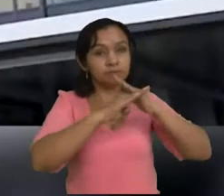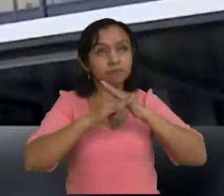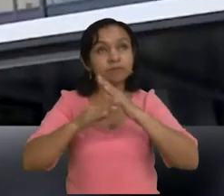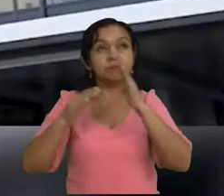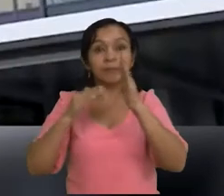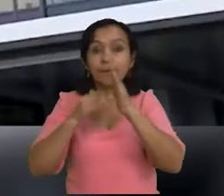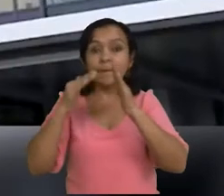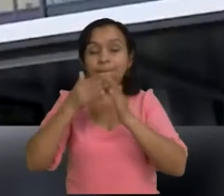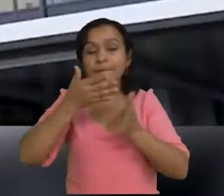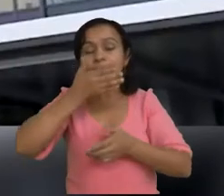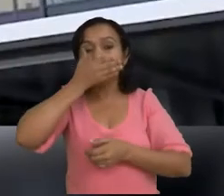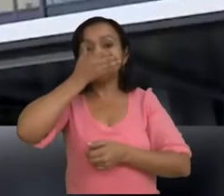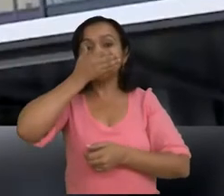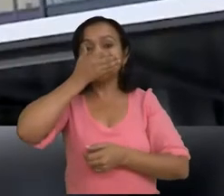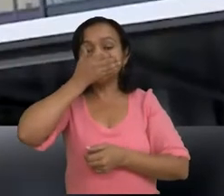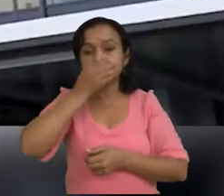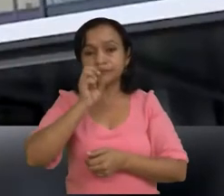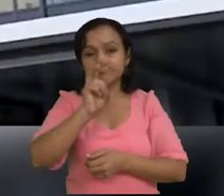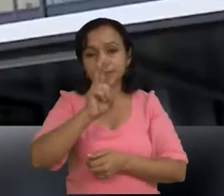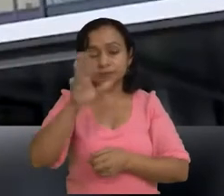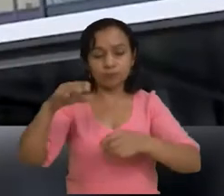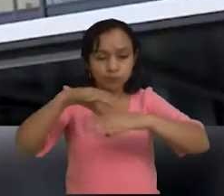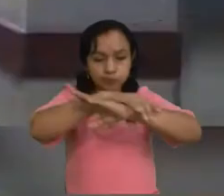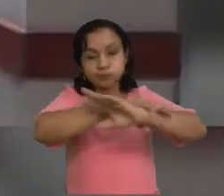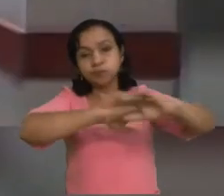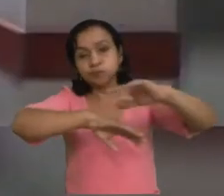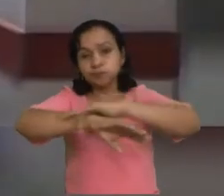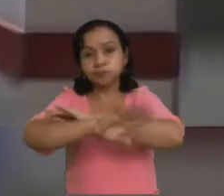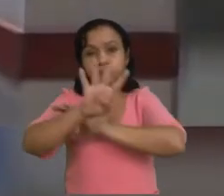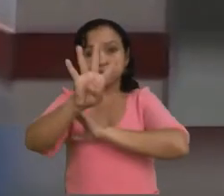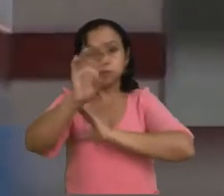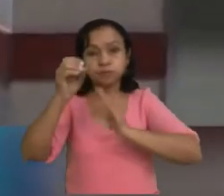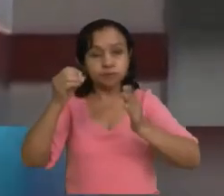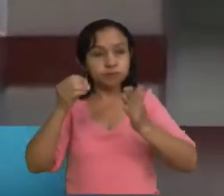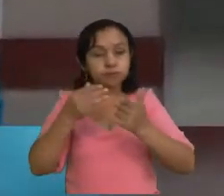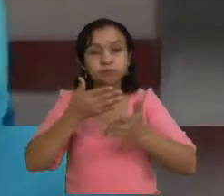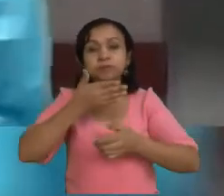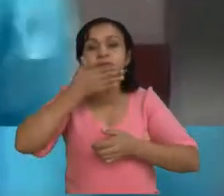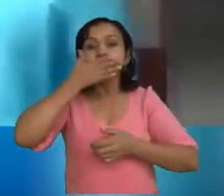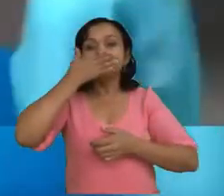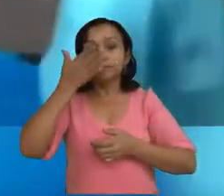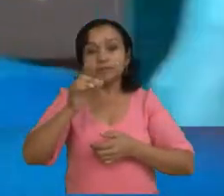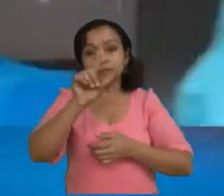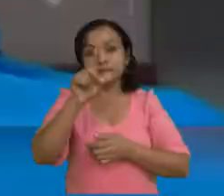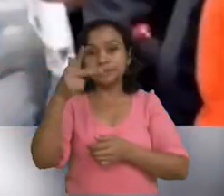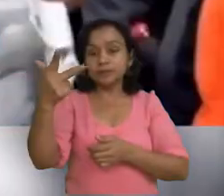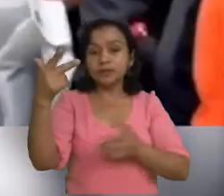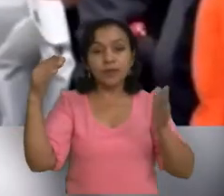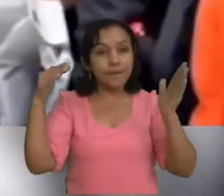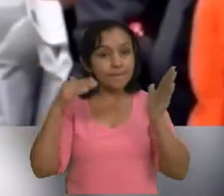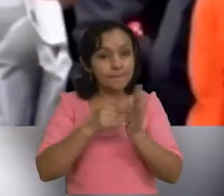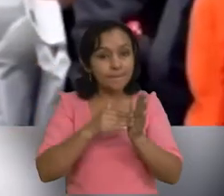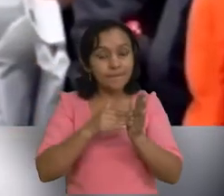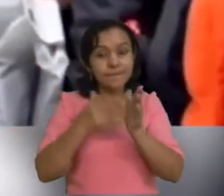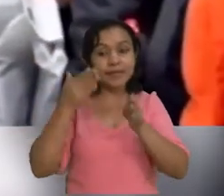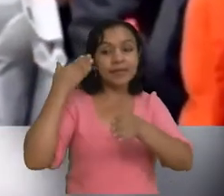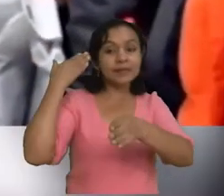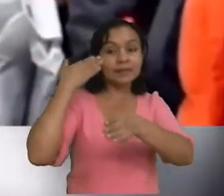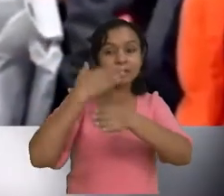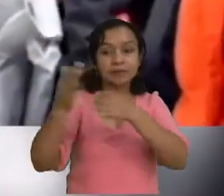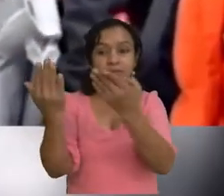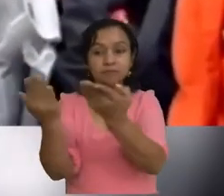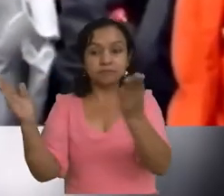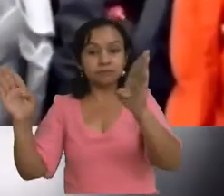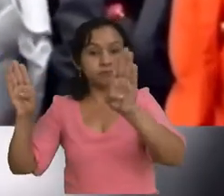mascarillas, 350.000 pares de guantes, 40.000 aparatos respiratorios y 18.000 unidades de aislamiento para su